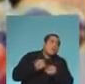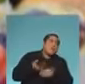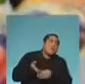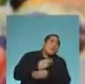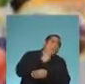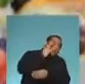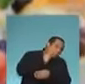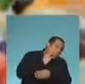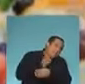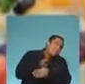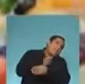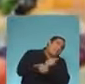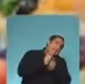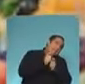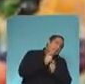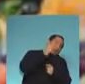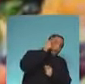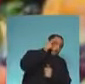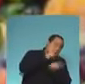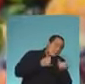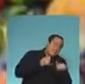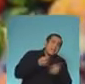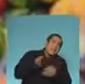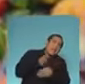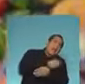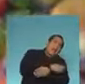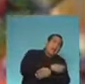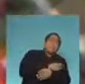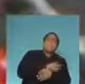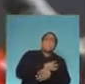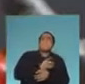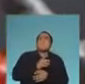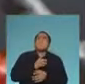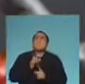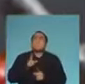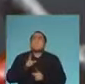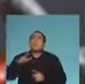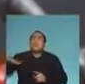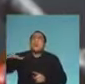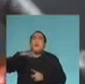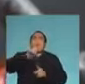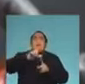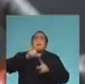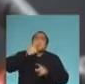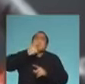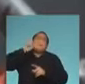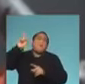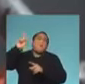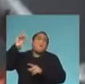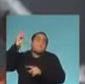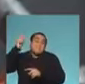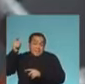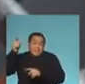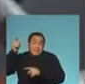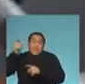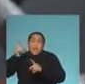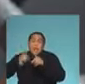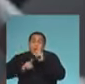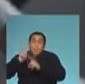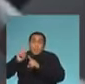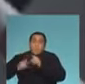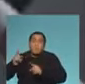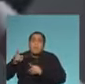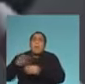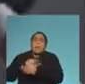8 y media. Tendríamos que copiar, Natalia, lo que hacen algunos pueblos centroamericanos, inclusive en Brasil se utiliza la